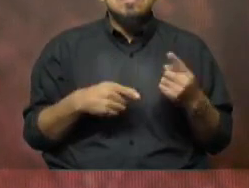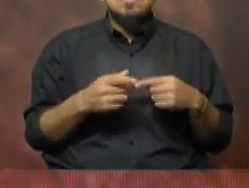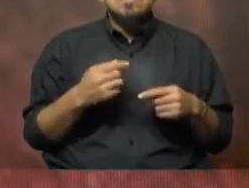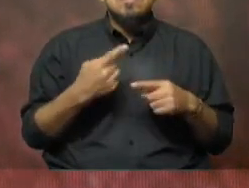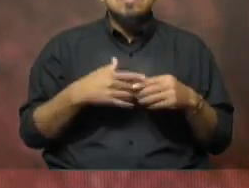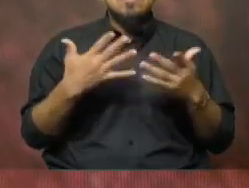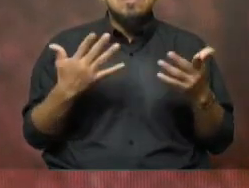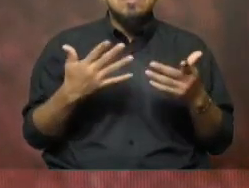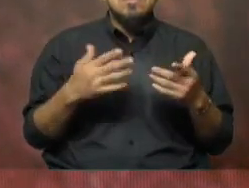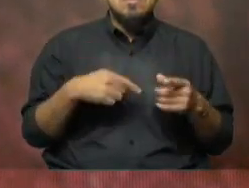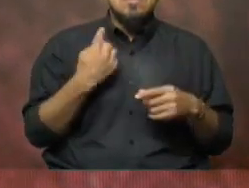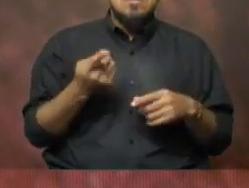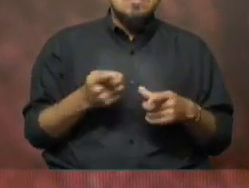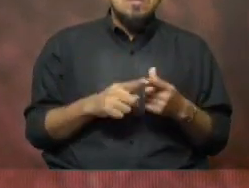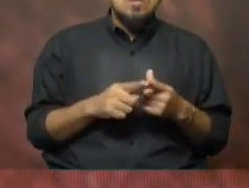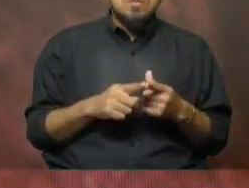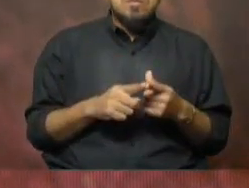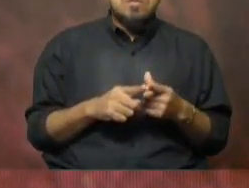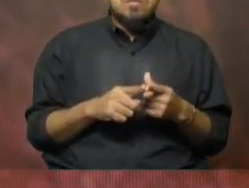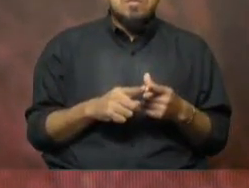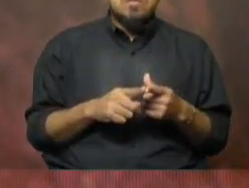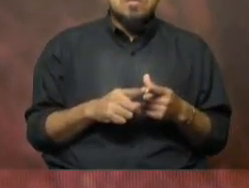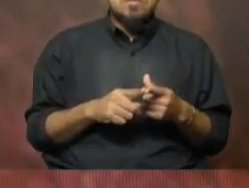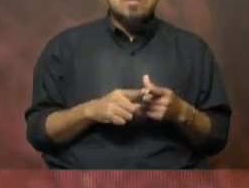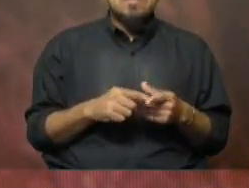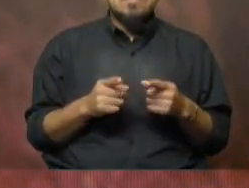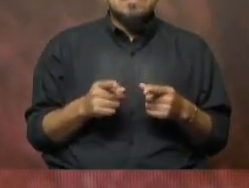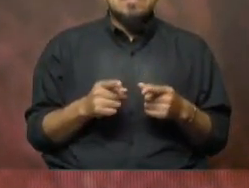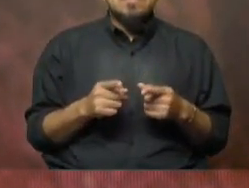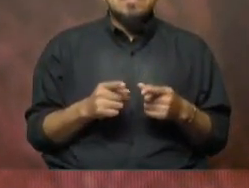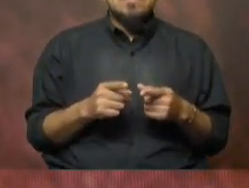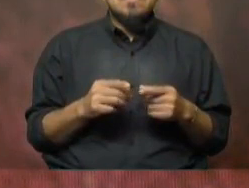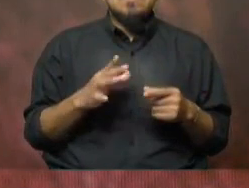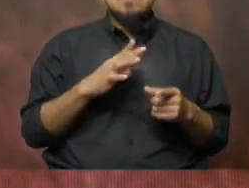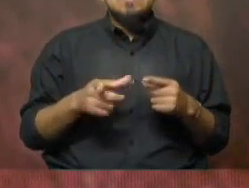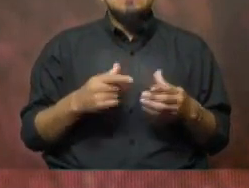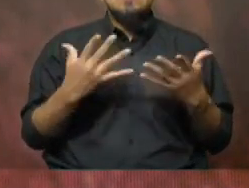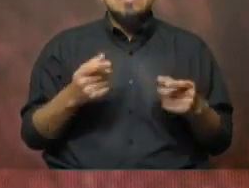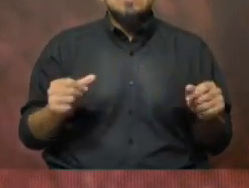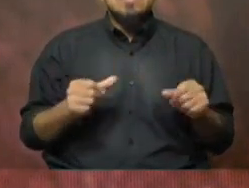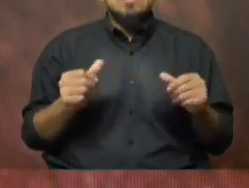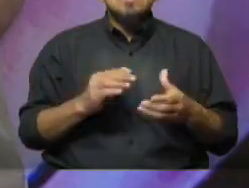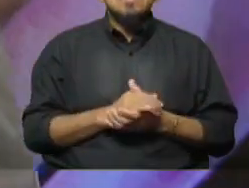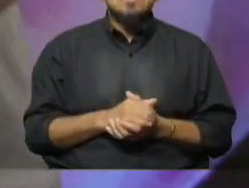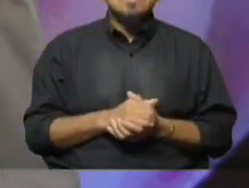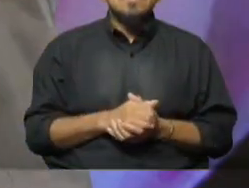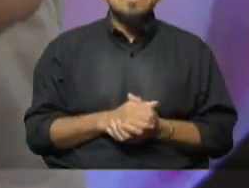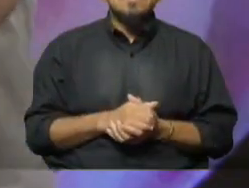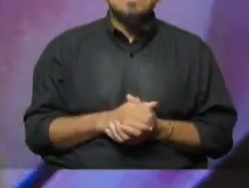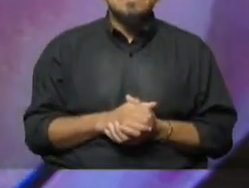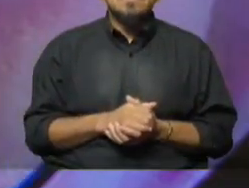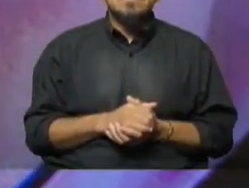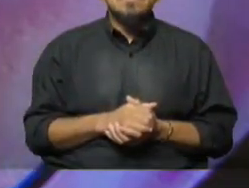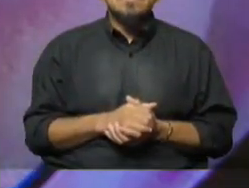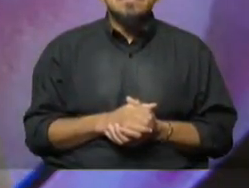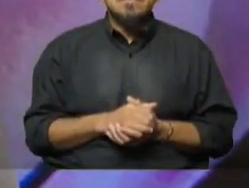es a otra hora. Seguro. Entonces, eso es lo que se pretende. ¿Qué saben del carnaval, por ejemplo,